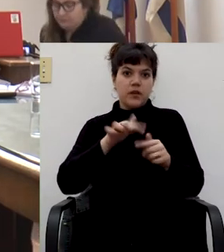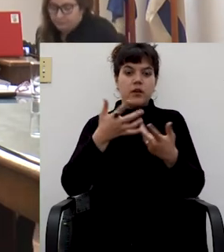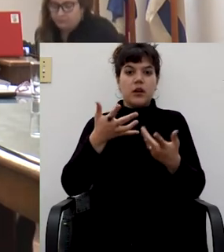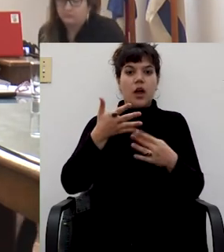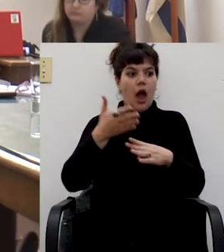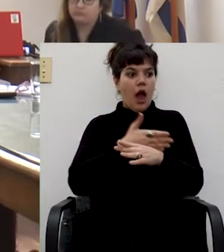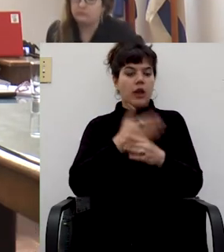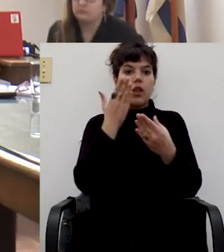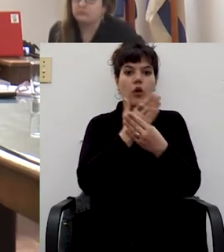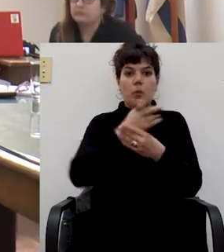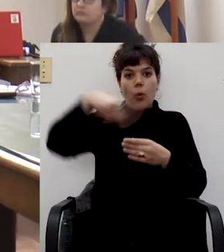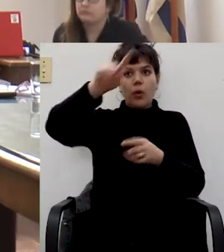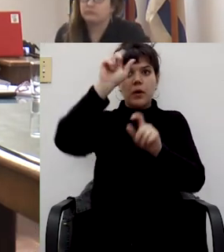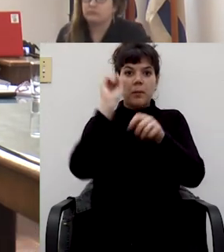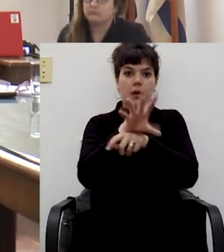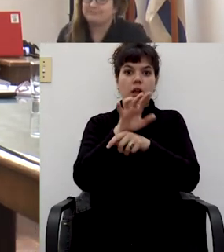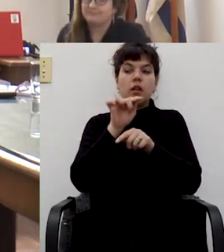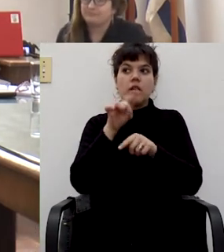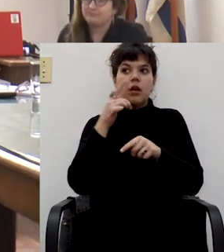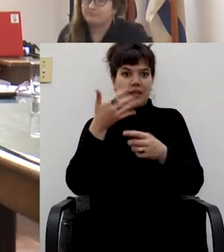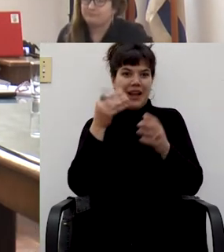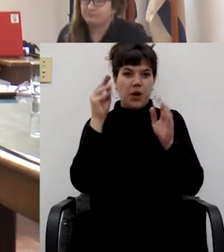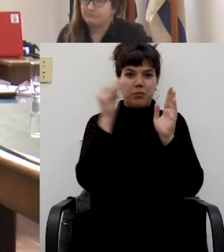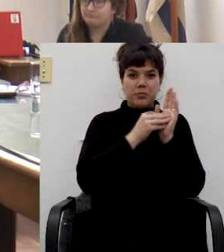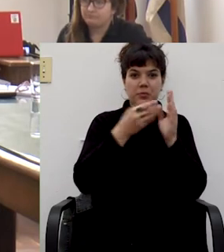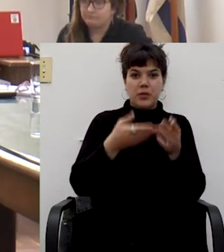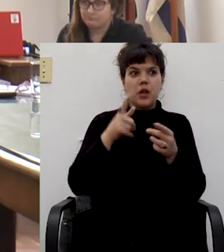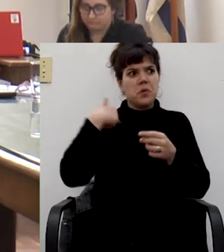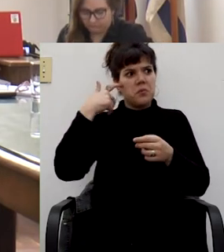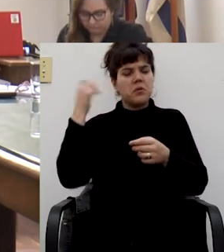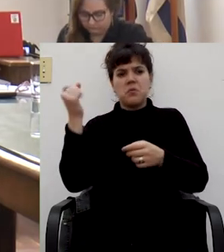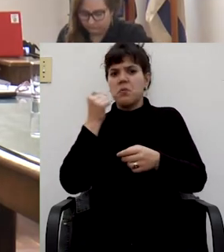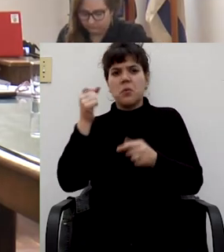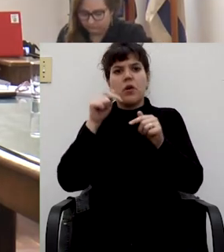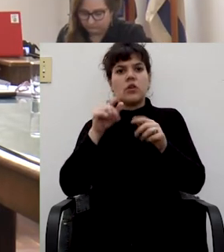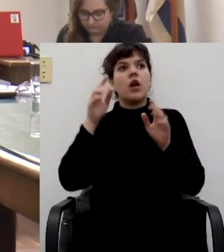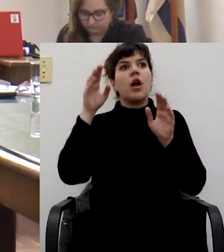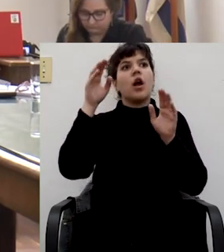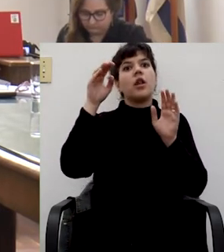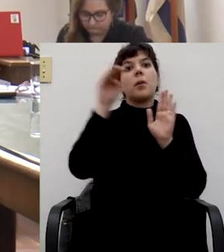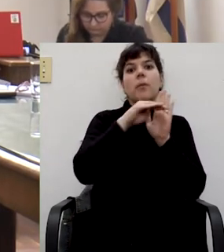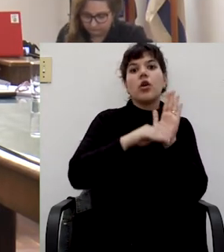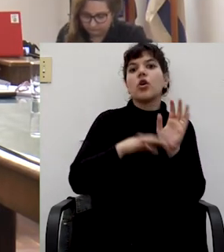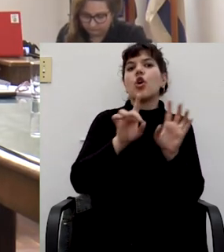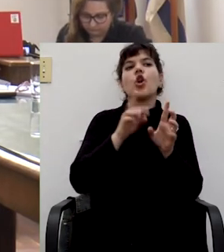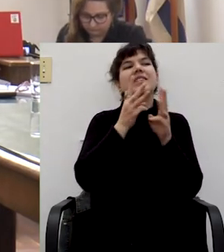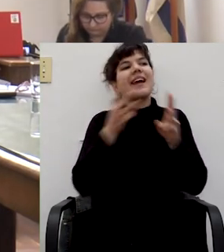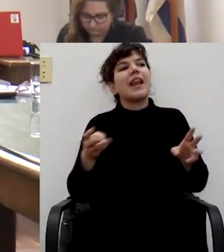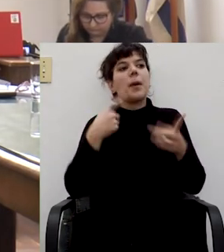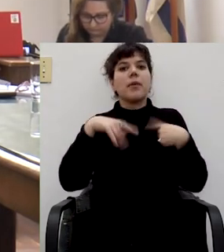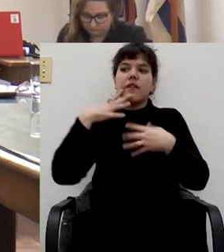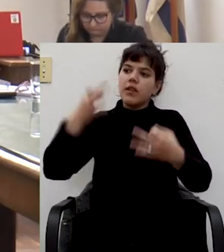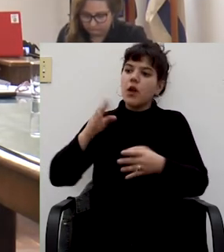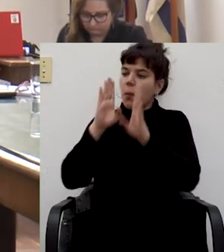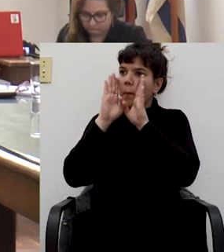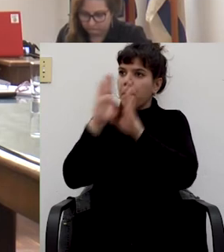ustedes mandaron lo nombran y me parece que es fundamental un protocolo, pero además que no sea un protocolo general, sino que responda, como